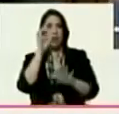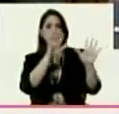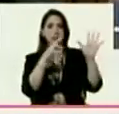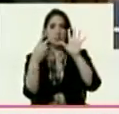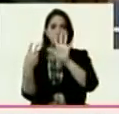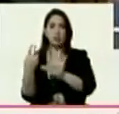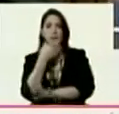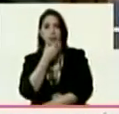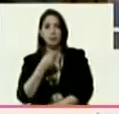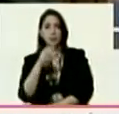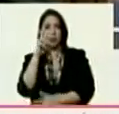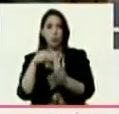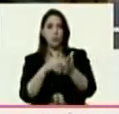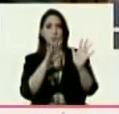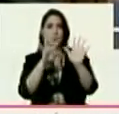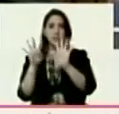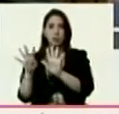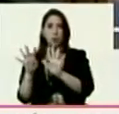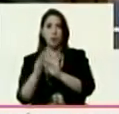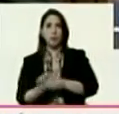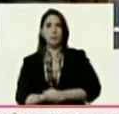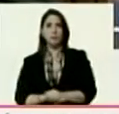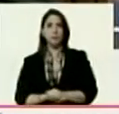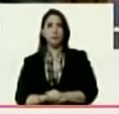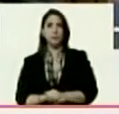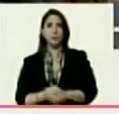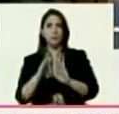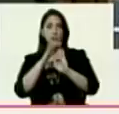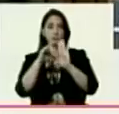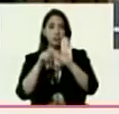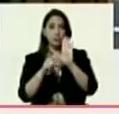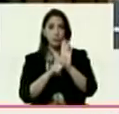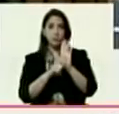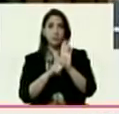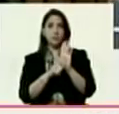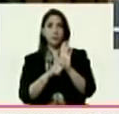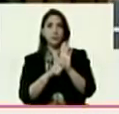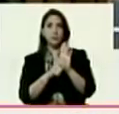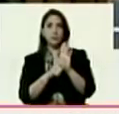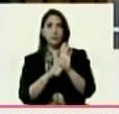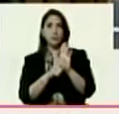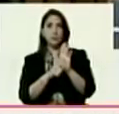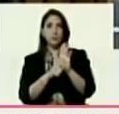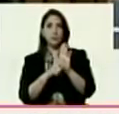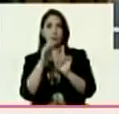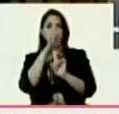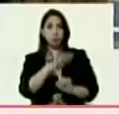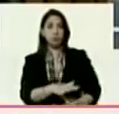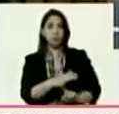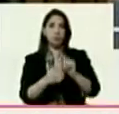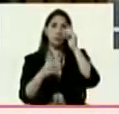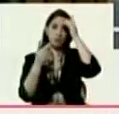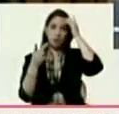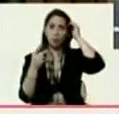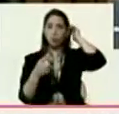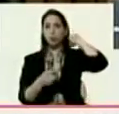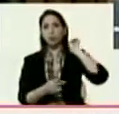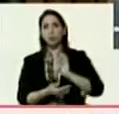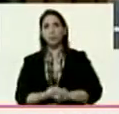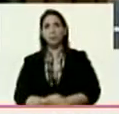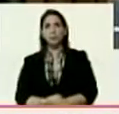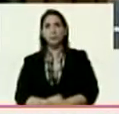de 2019 por colidir con la Constitución de la República Bolivariana de Venezuela. Segundo, se admite la